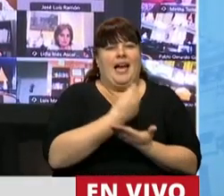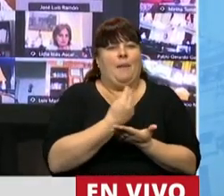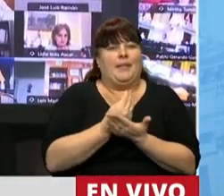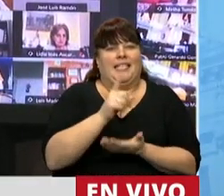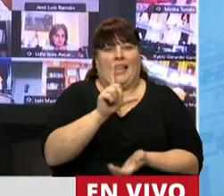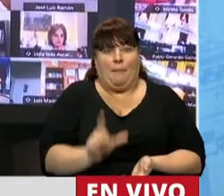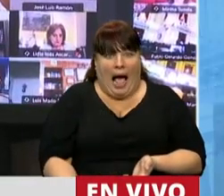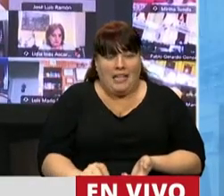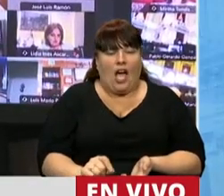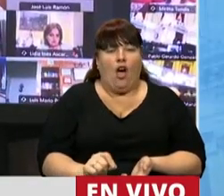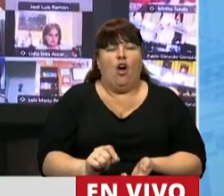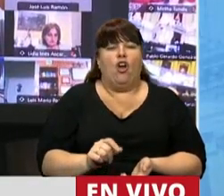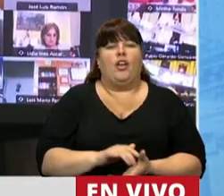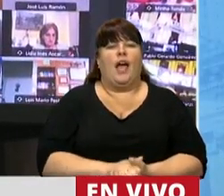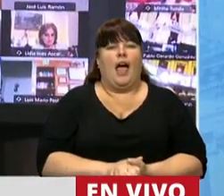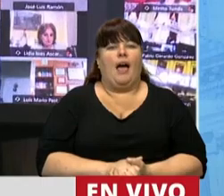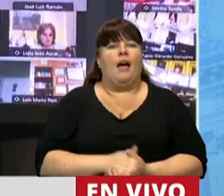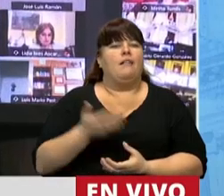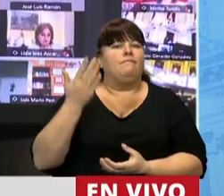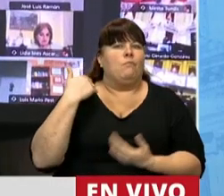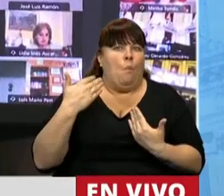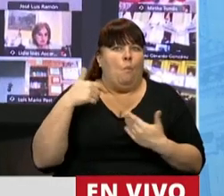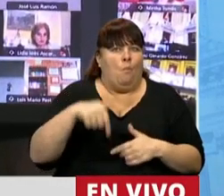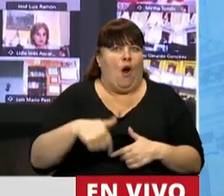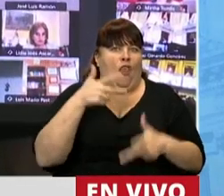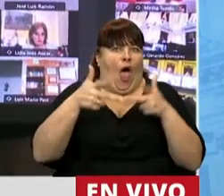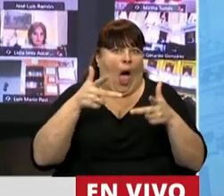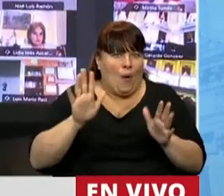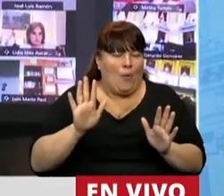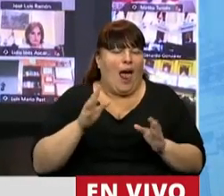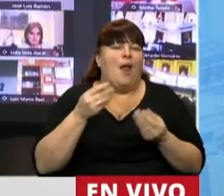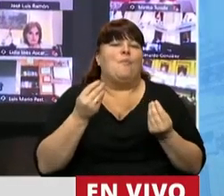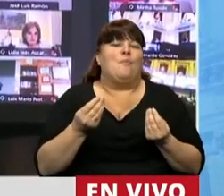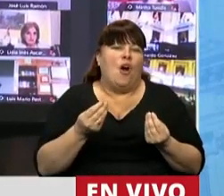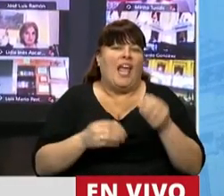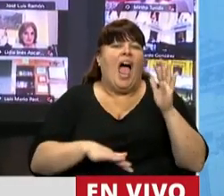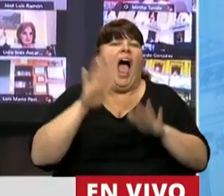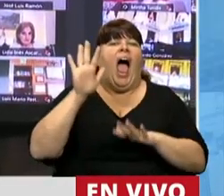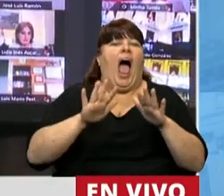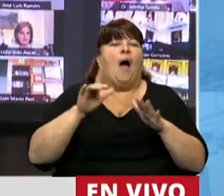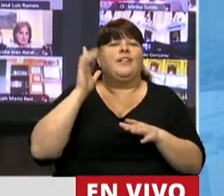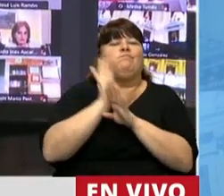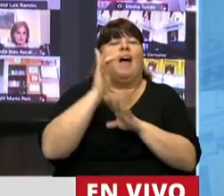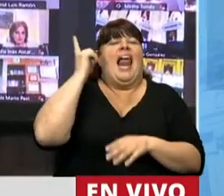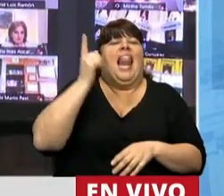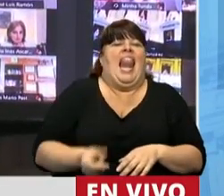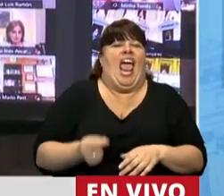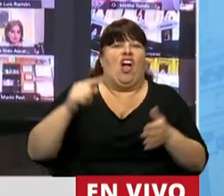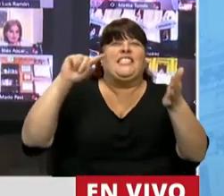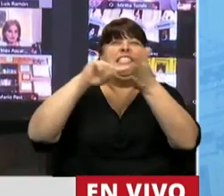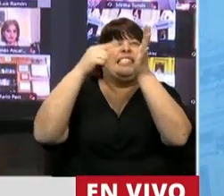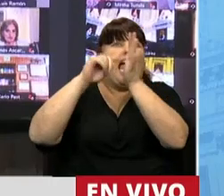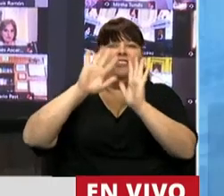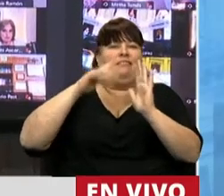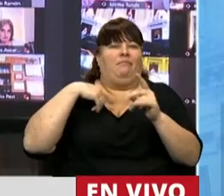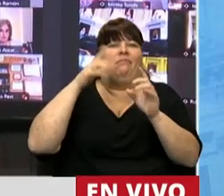de la Patagonia hemos tenido, digamos, la posibilidad de hablar, quizás porque a veces estamos muy lejos de los centros de